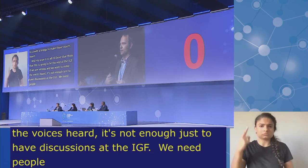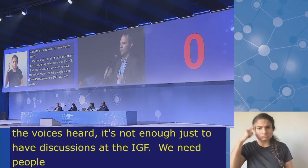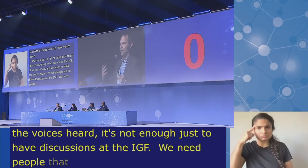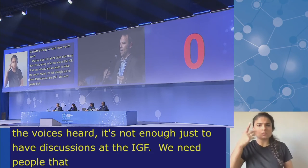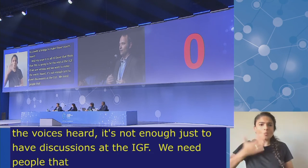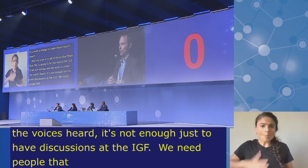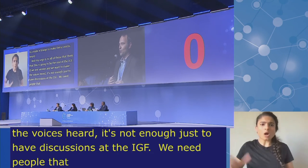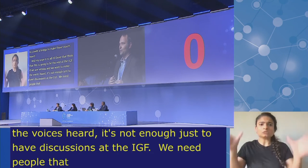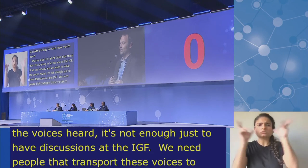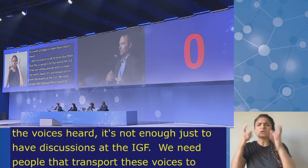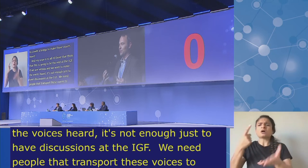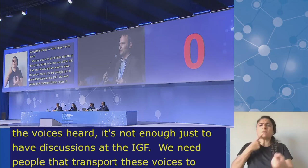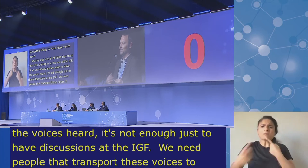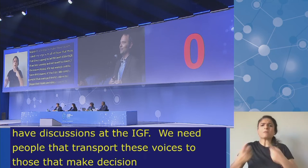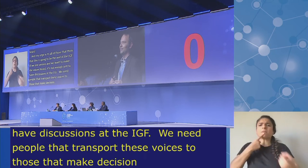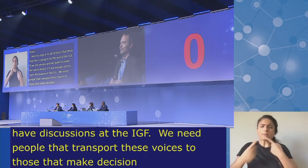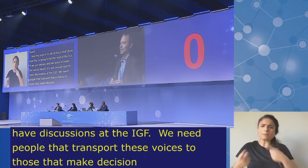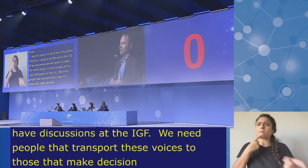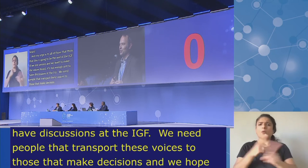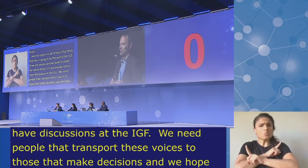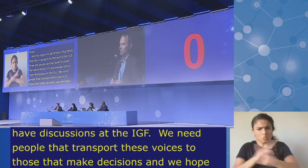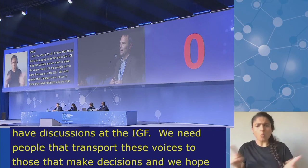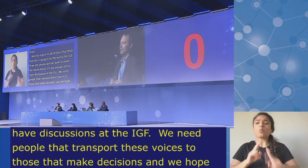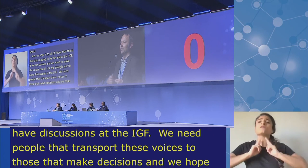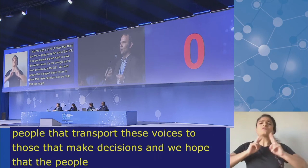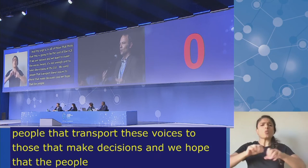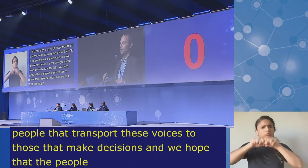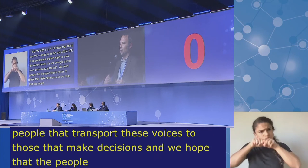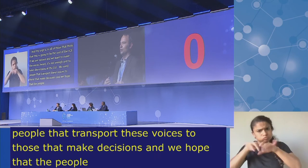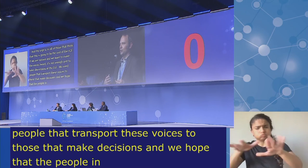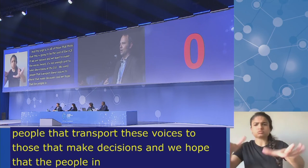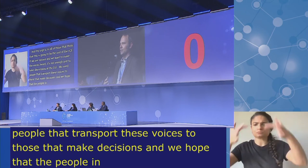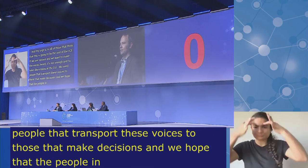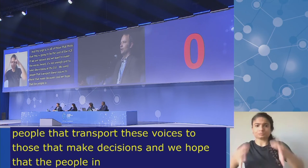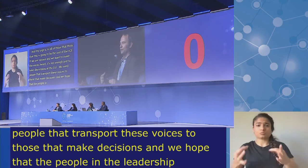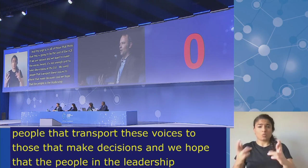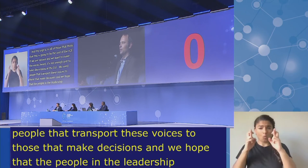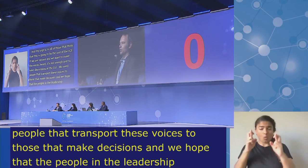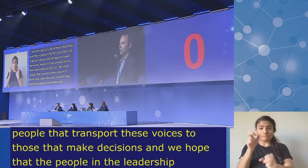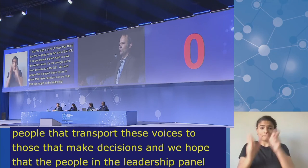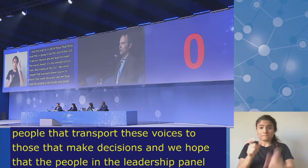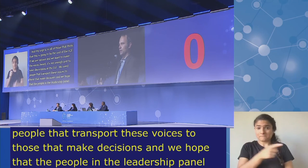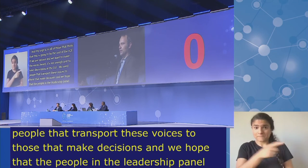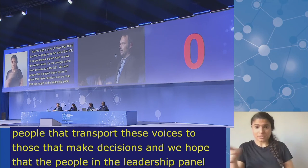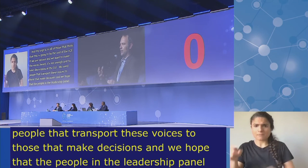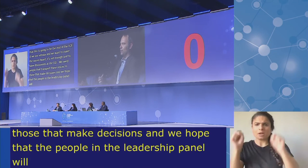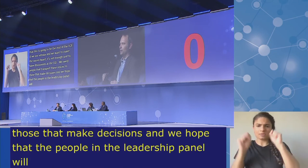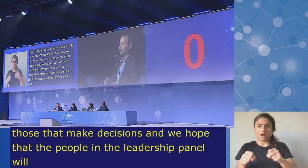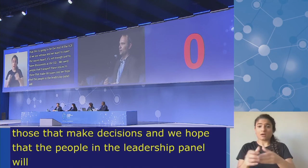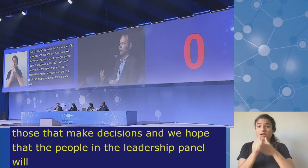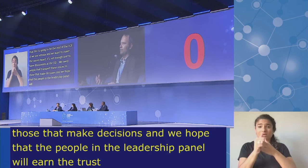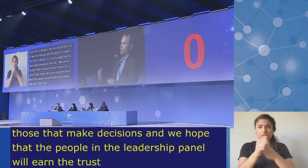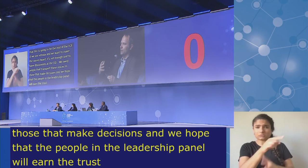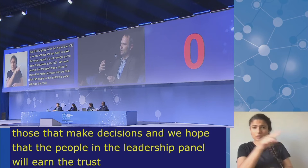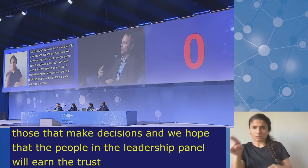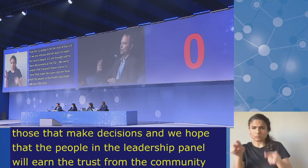Si queremos que esta cumbre tenga un impacto relevante, no pueden ser debates entre nosotros, tienen que ser debates